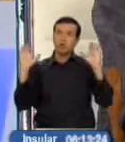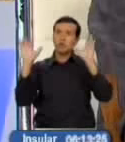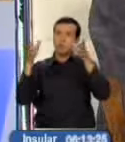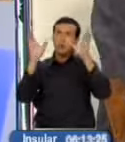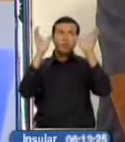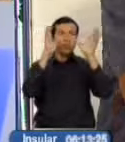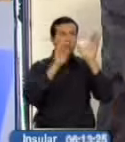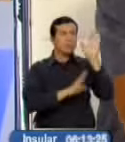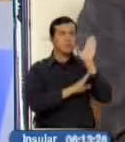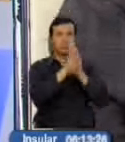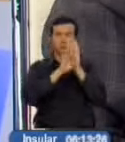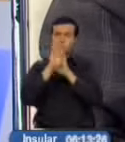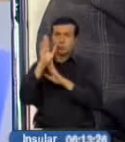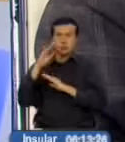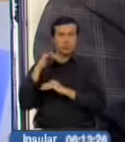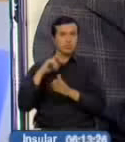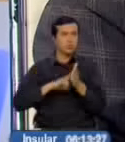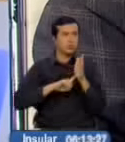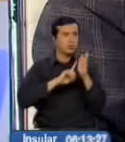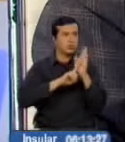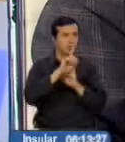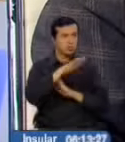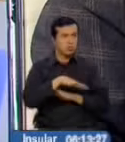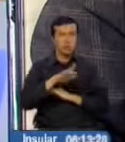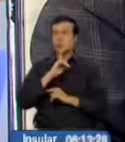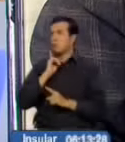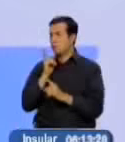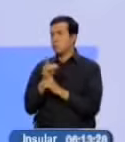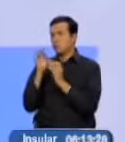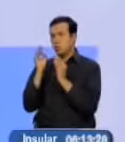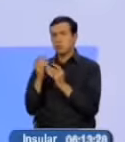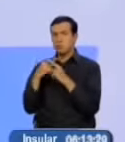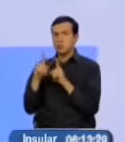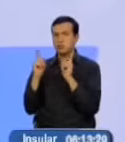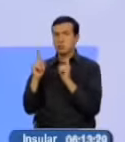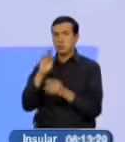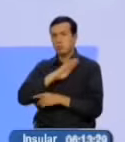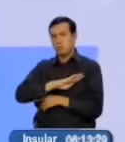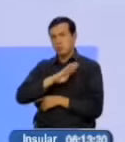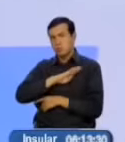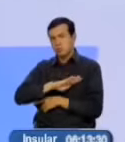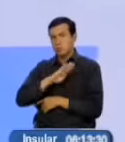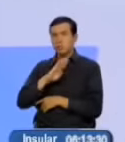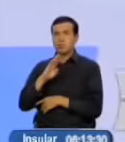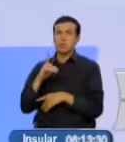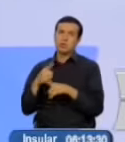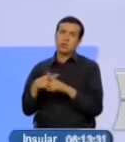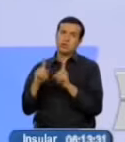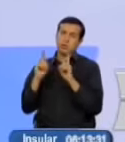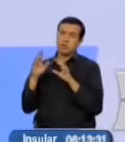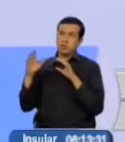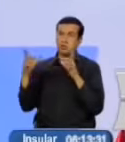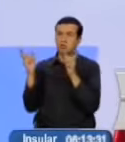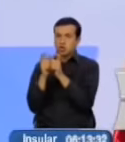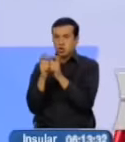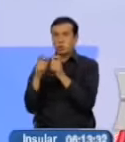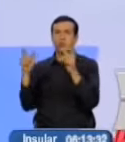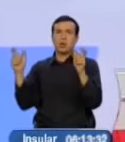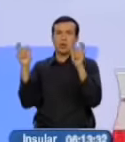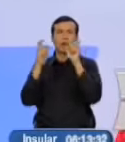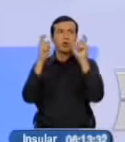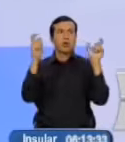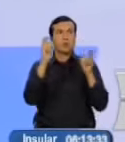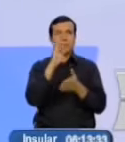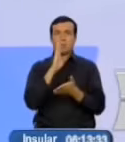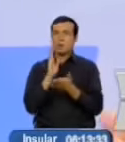mejor potencialización de los desarrollos locales. Sí, efectivamente, la diferencia entre municipios es muy importante. Hay barrios,